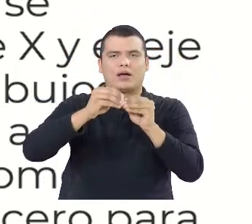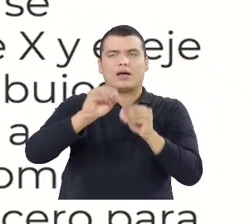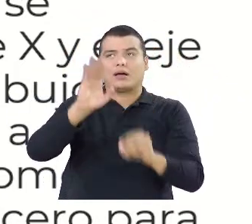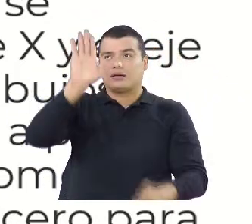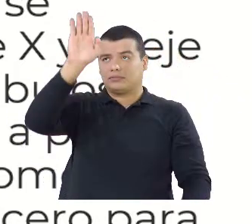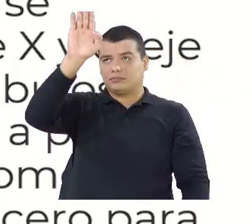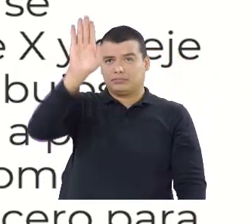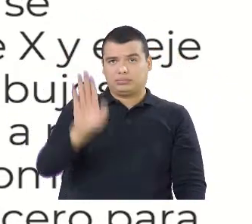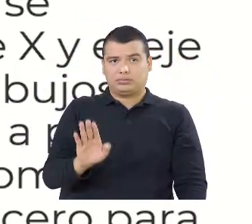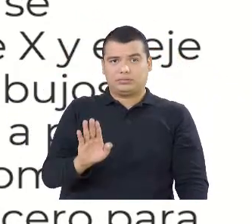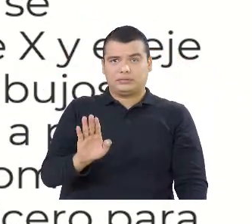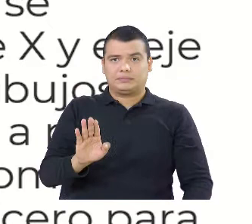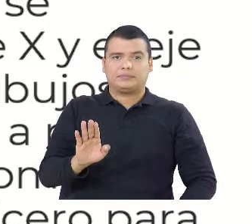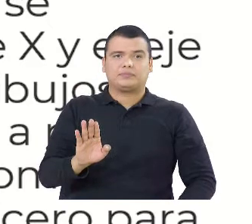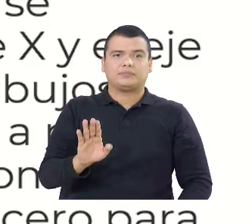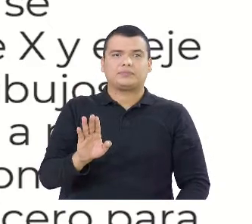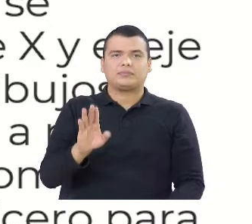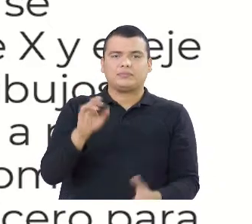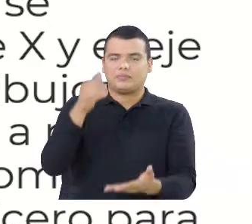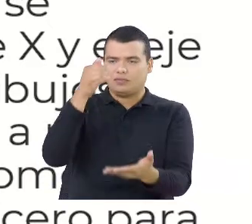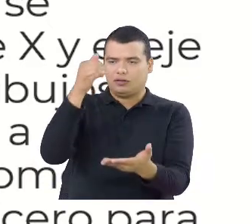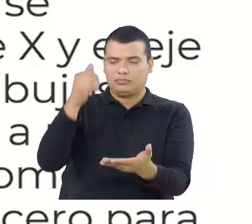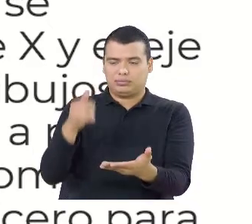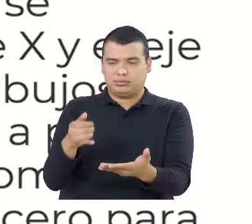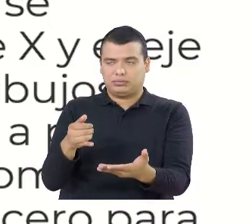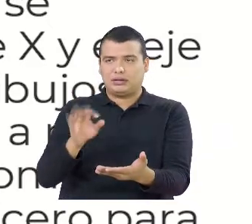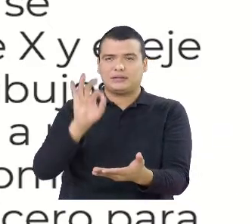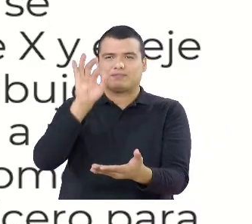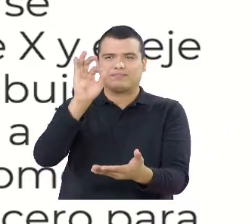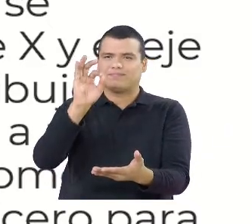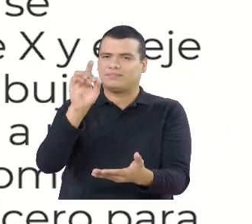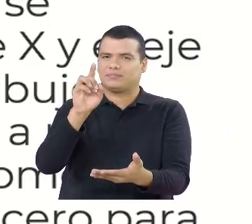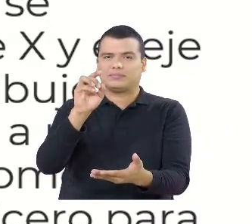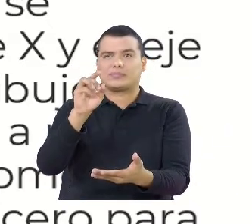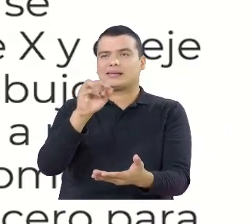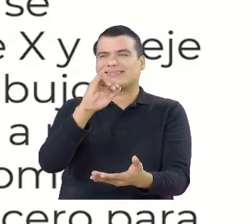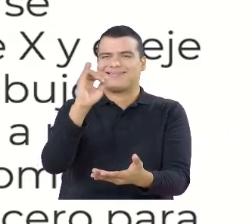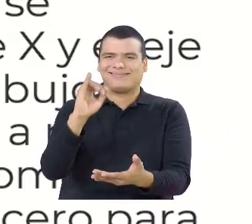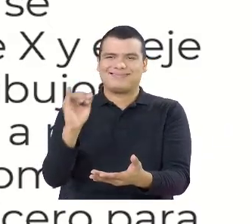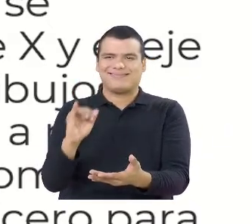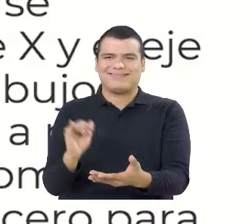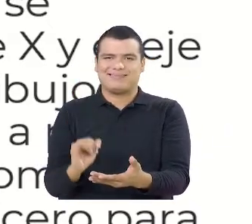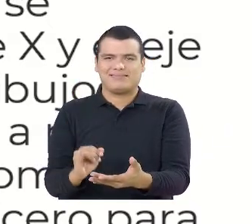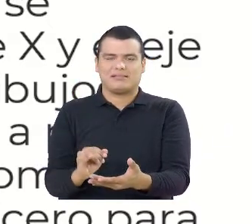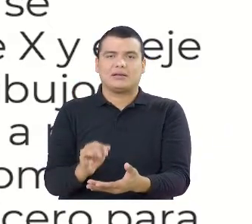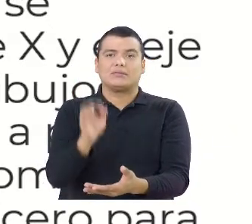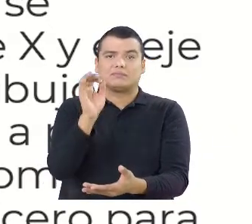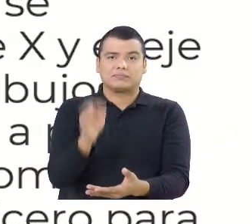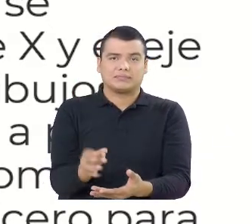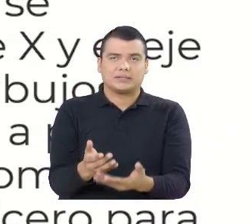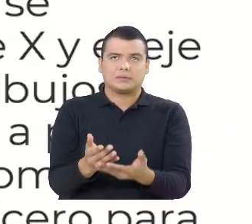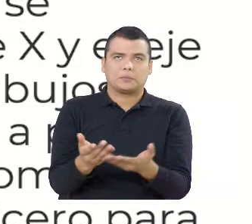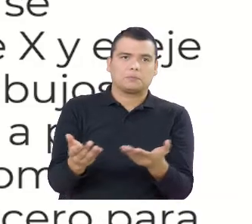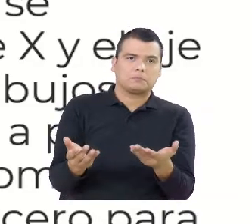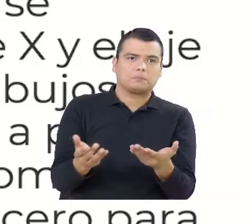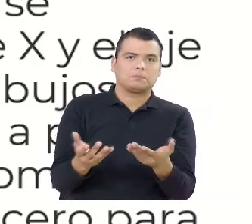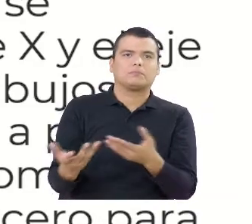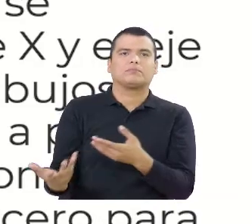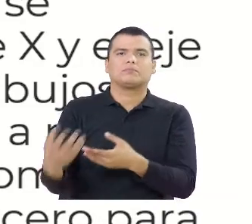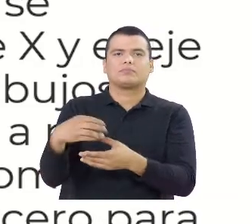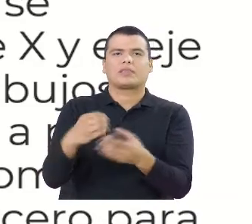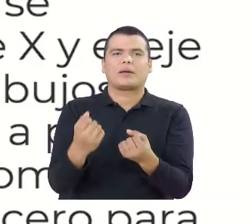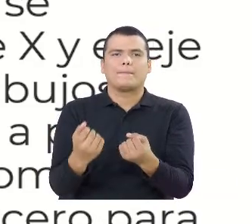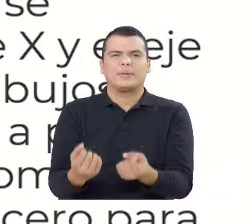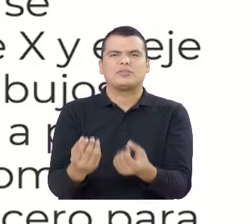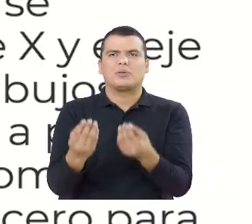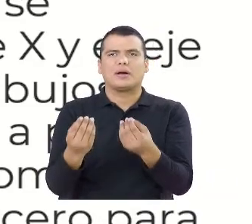el lapicero iba a perder pasos y el dibujo me iba a quedar muy distorsionado. Entonces, ¿cuál es la función de eso?